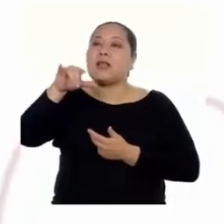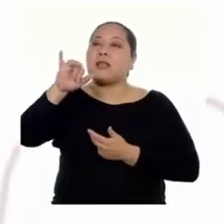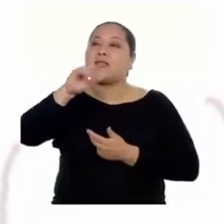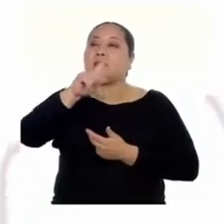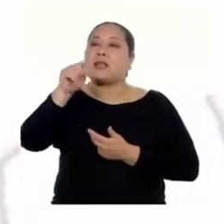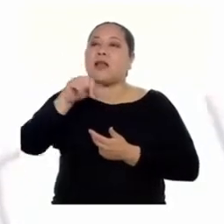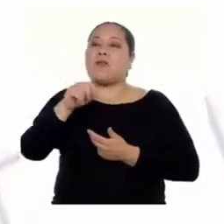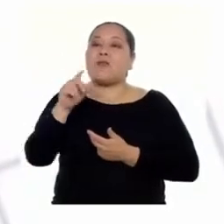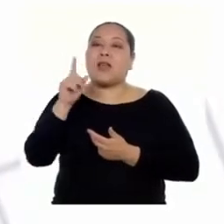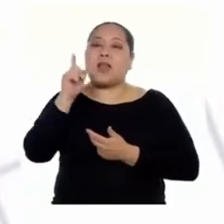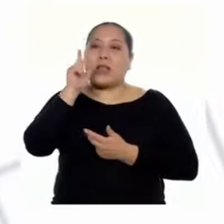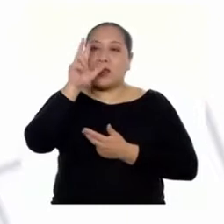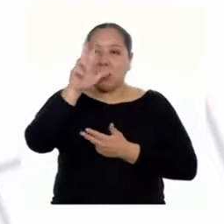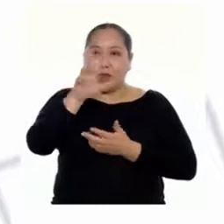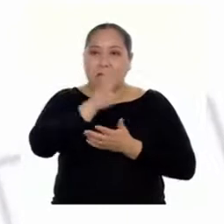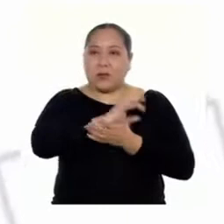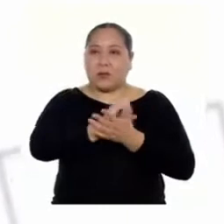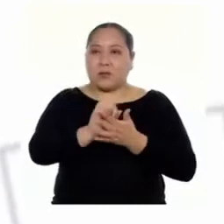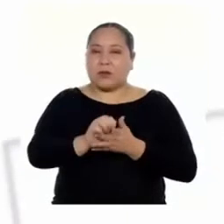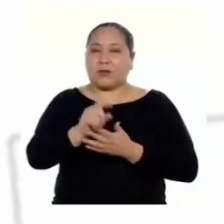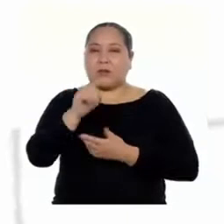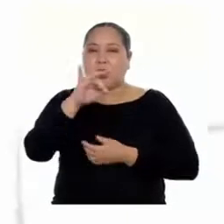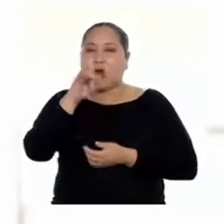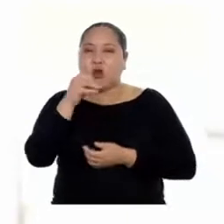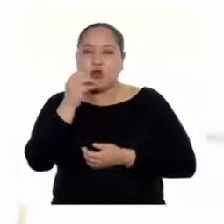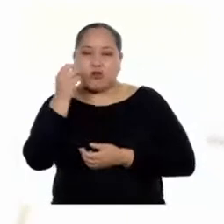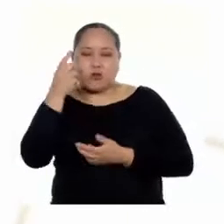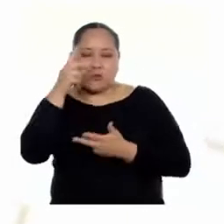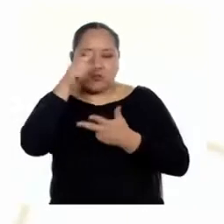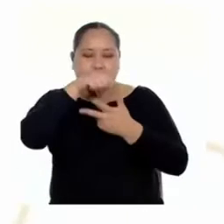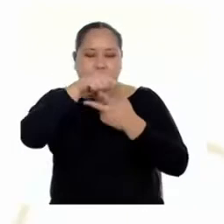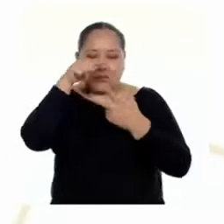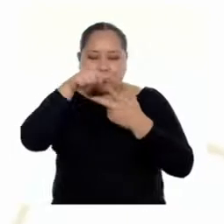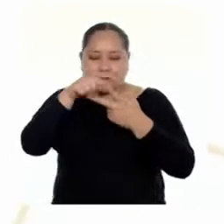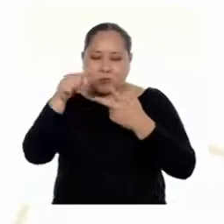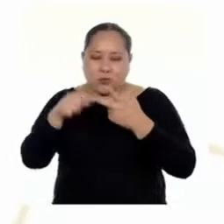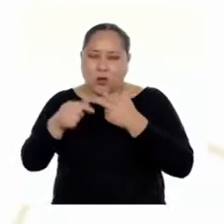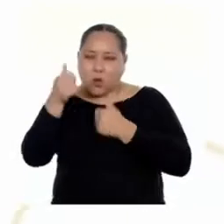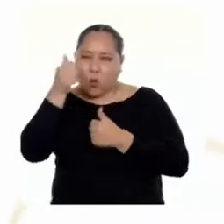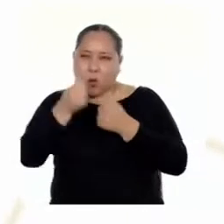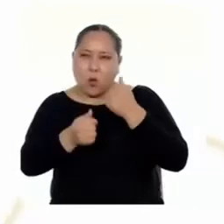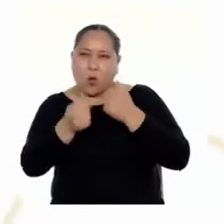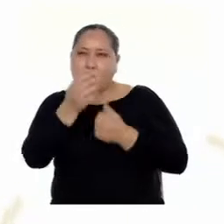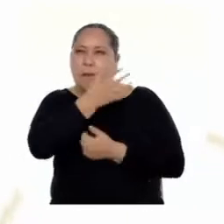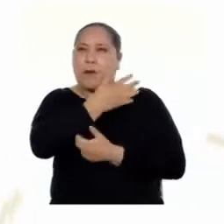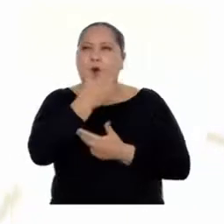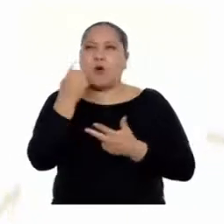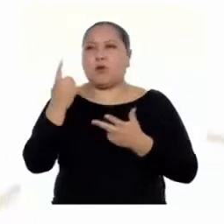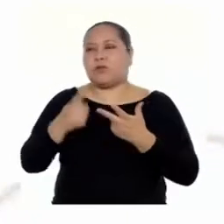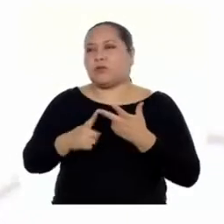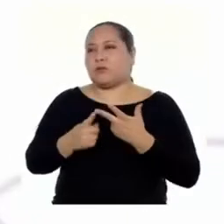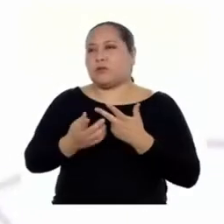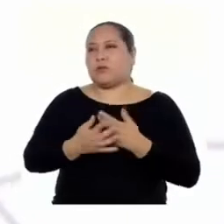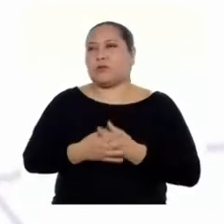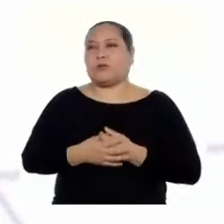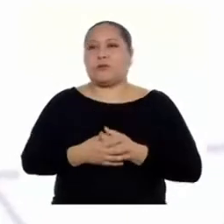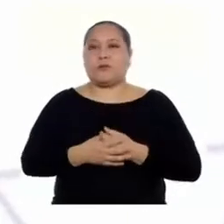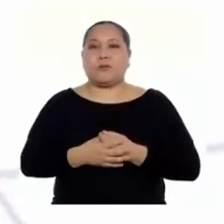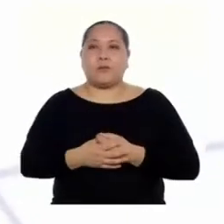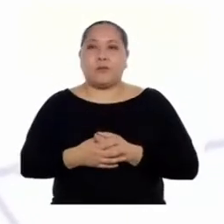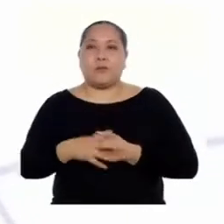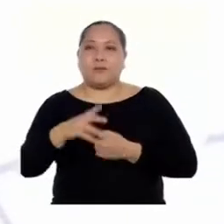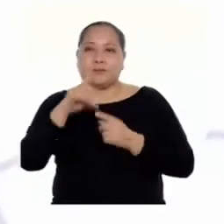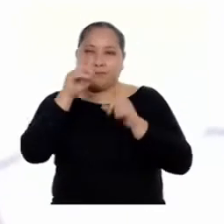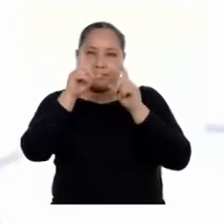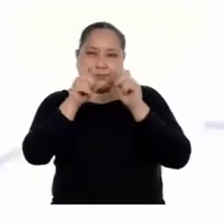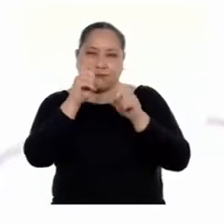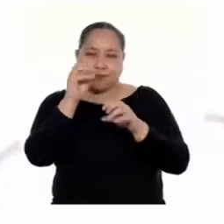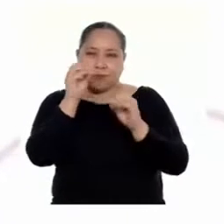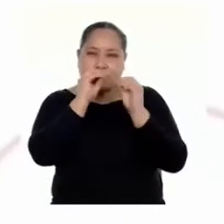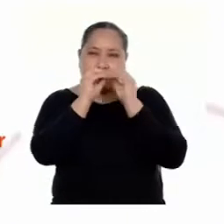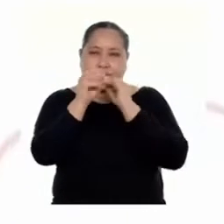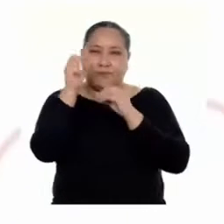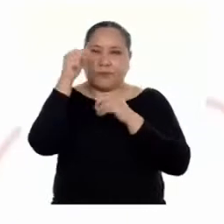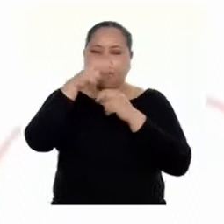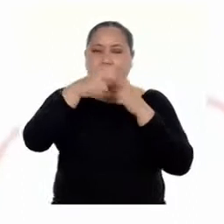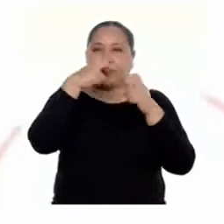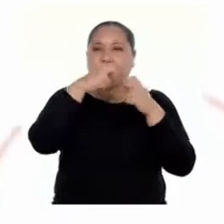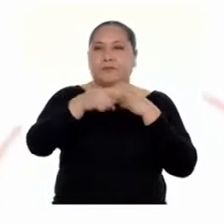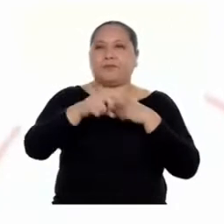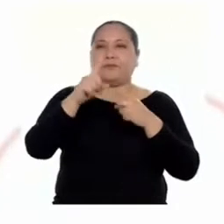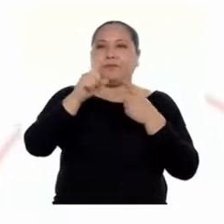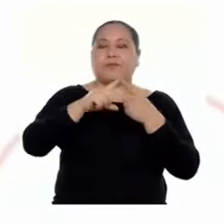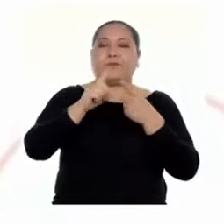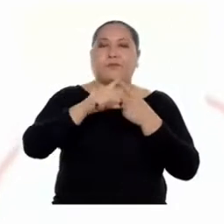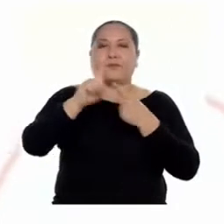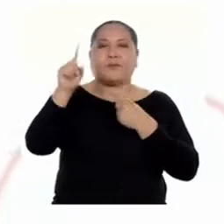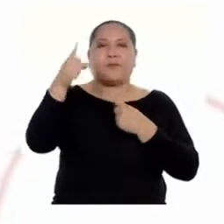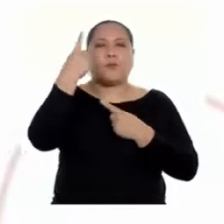debe tomar una decisión para poder cubrir los gastos requeridos para la compra de medicinas. Preguntas para resolver el problema.